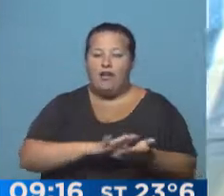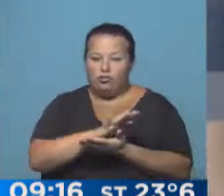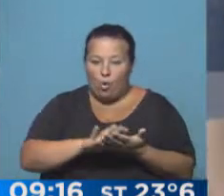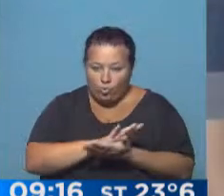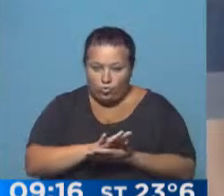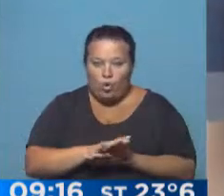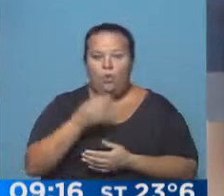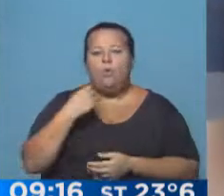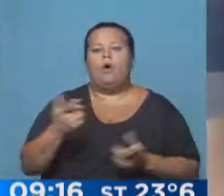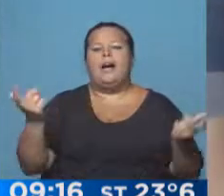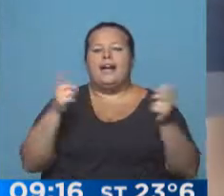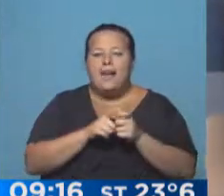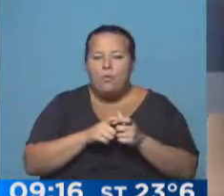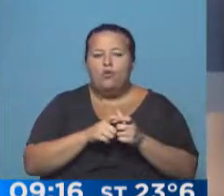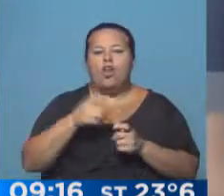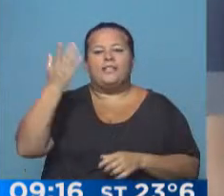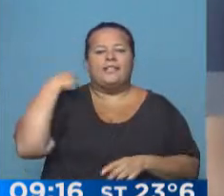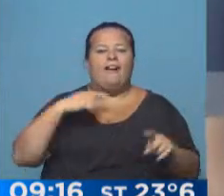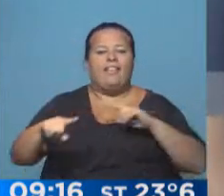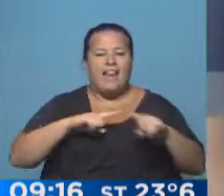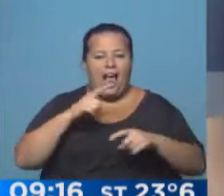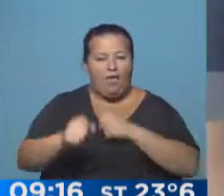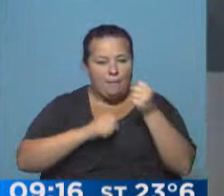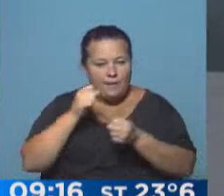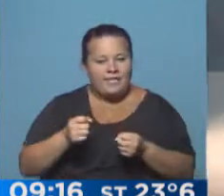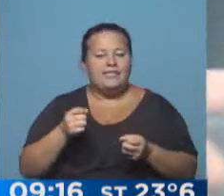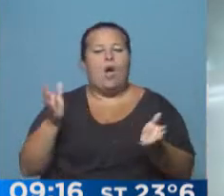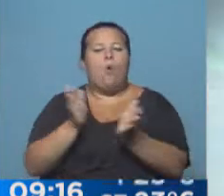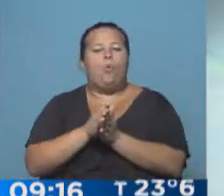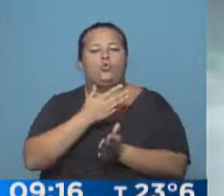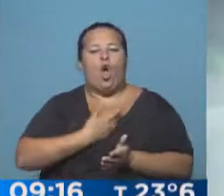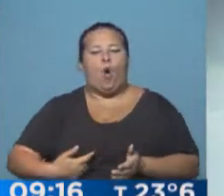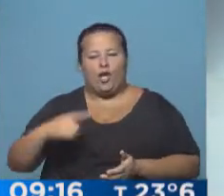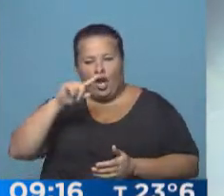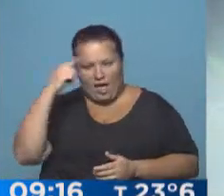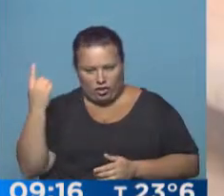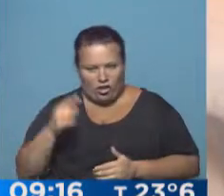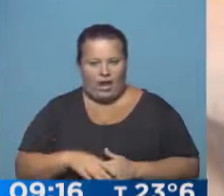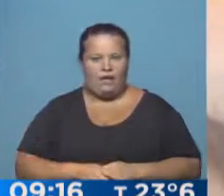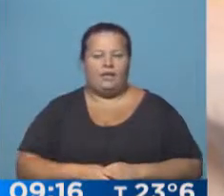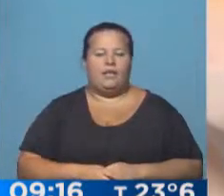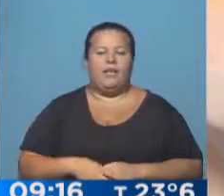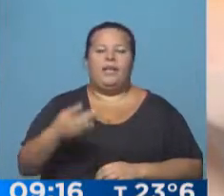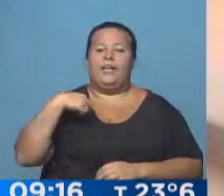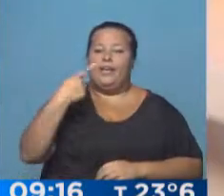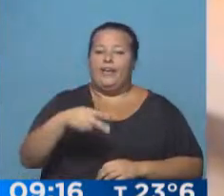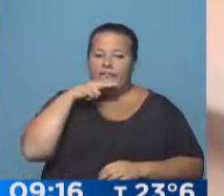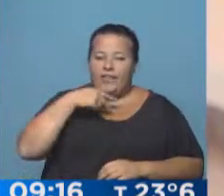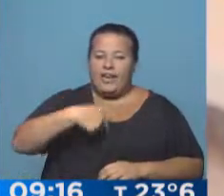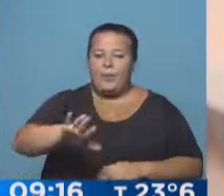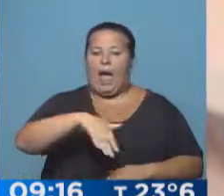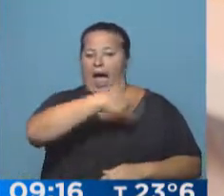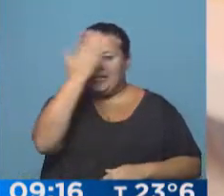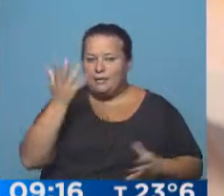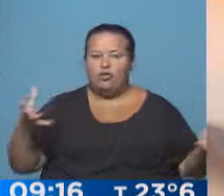luego de una reunión que mantuvieron los delegados de la empresa con funcionarios del gobierno nacional el viernes nosotros vamos a realizar una asamblea